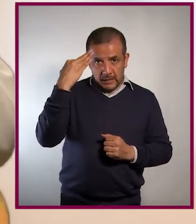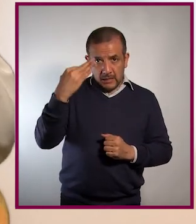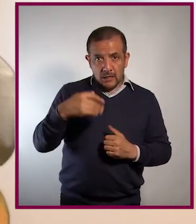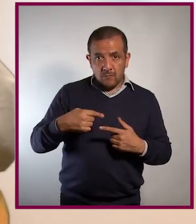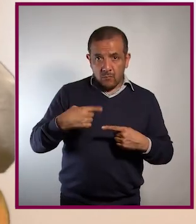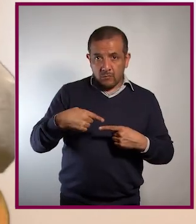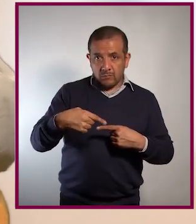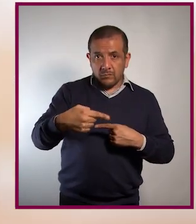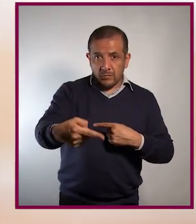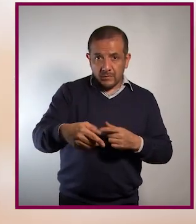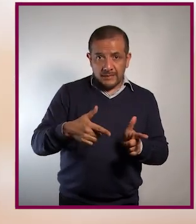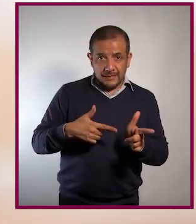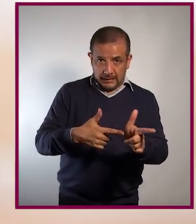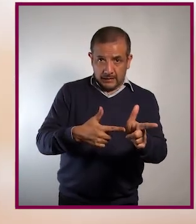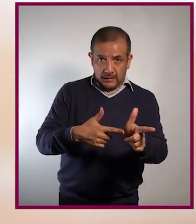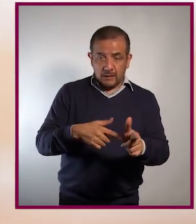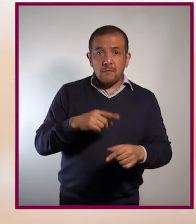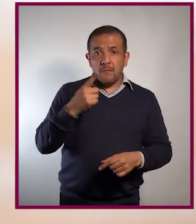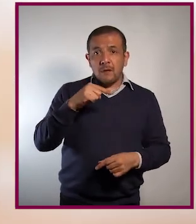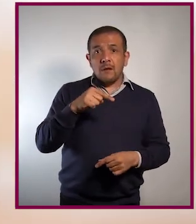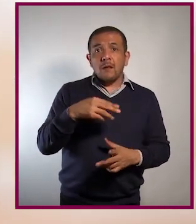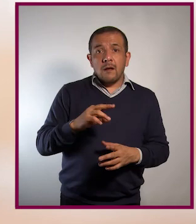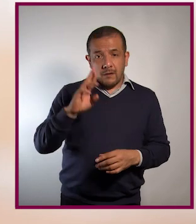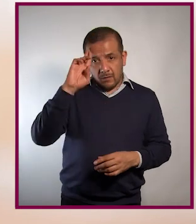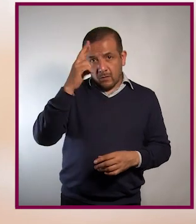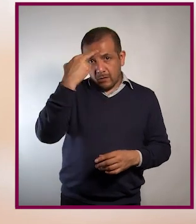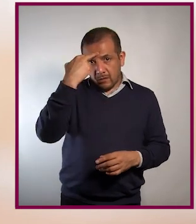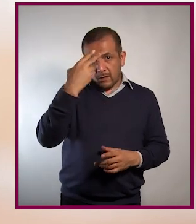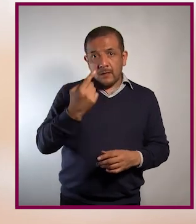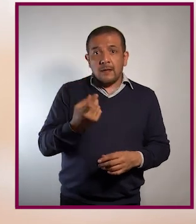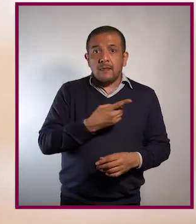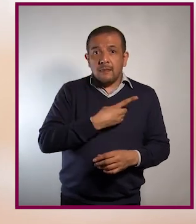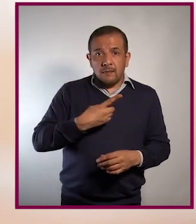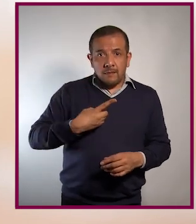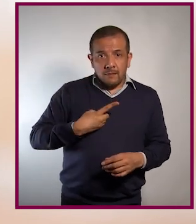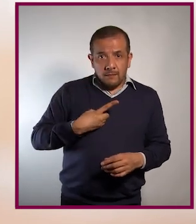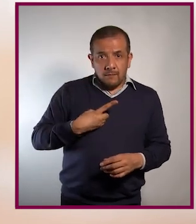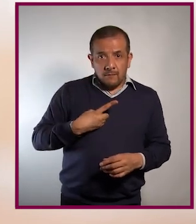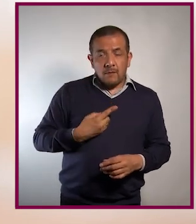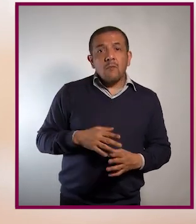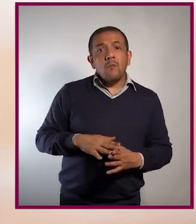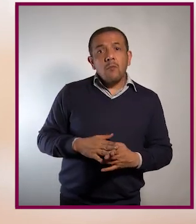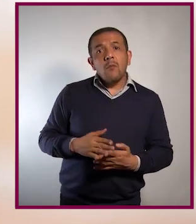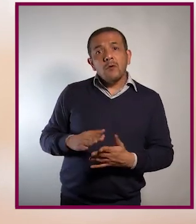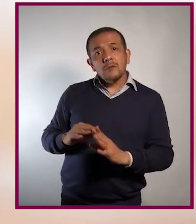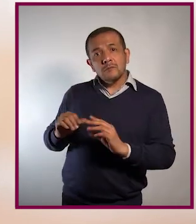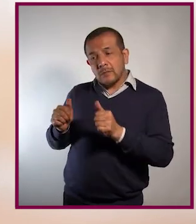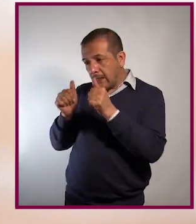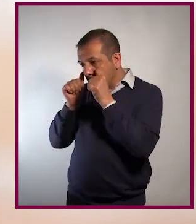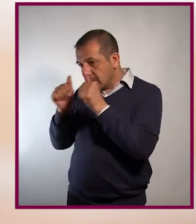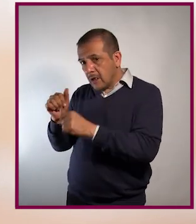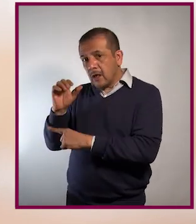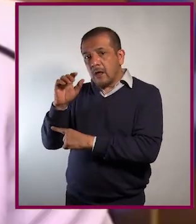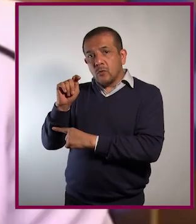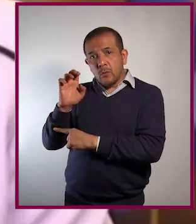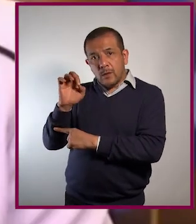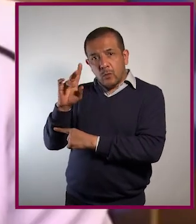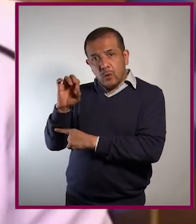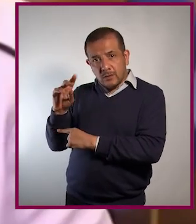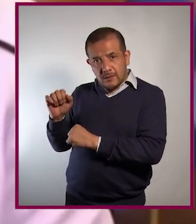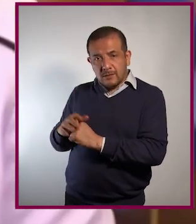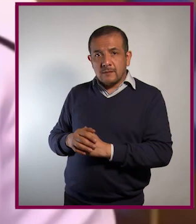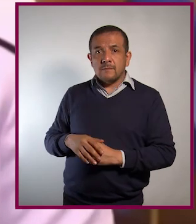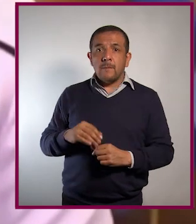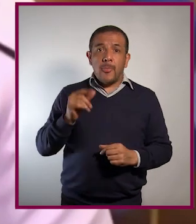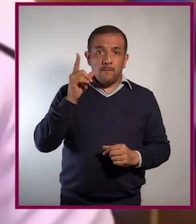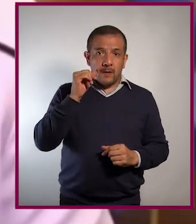"El tiempo corre", para recordarnos que se nos acaba el tiempo para actuar y acabar con la tuberculosis. Mañana